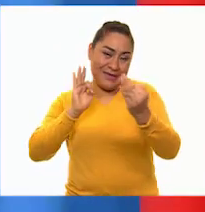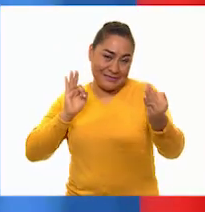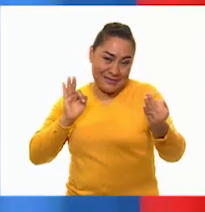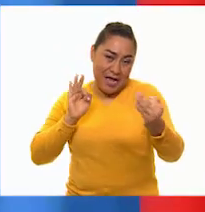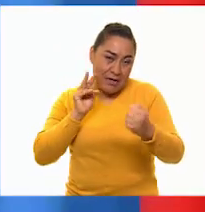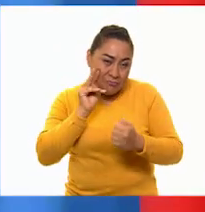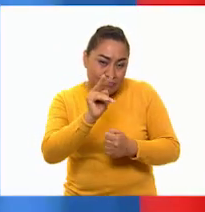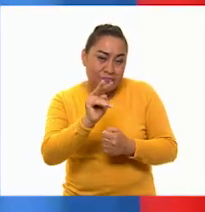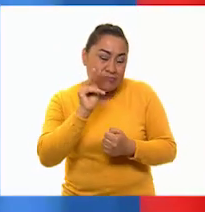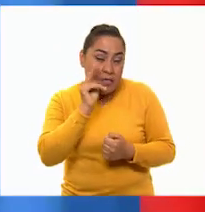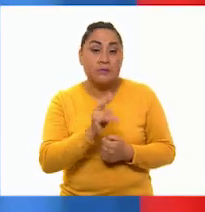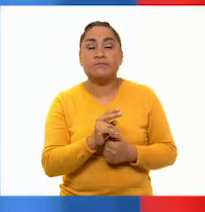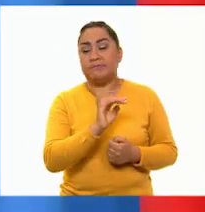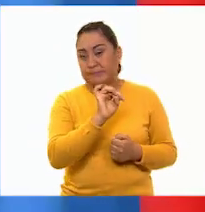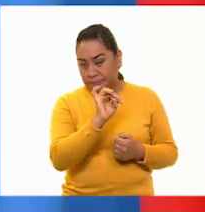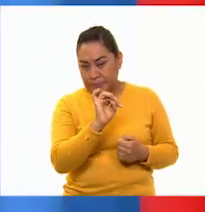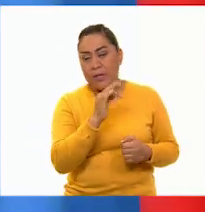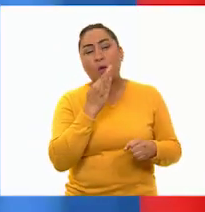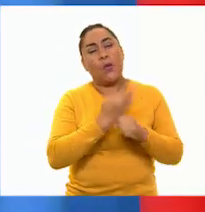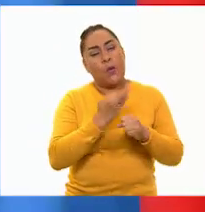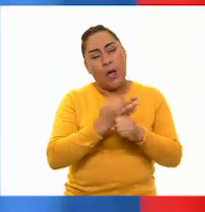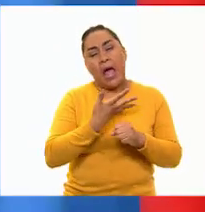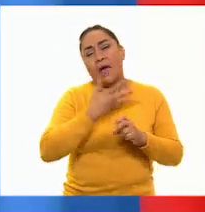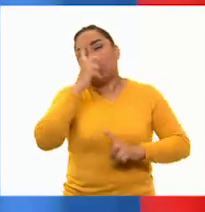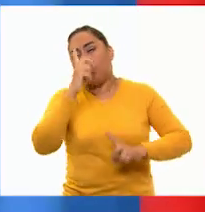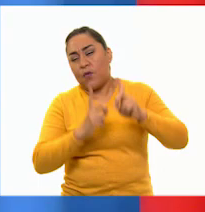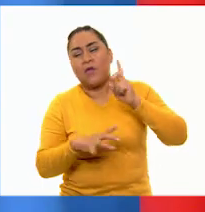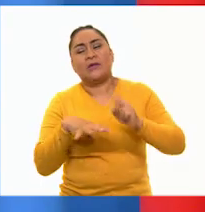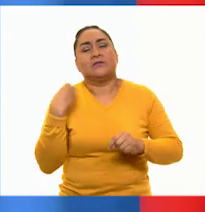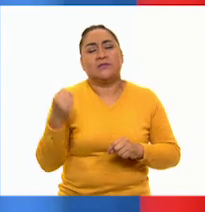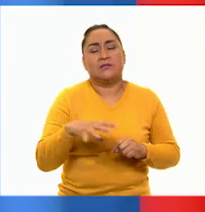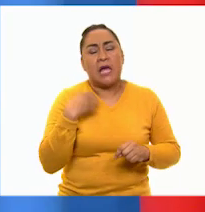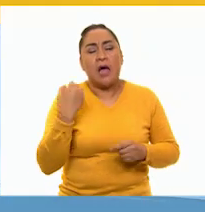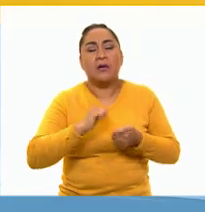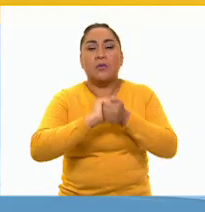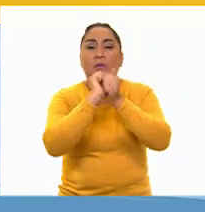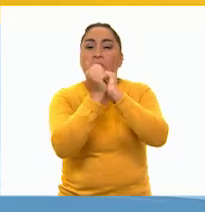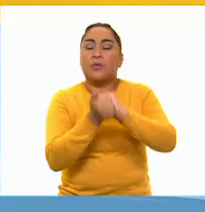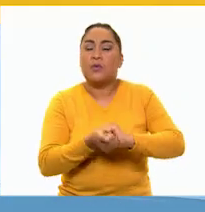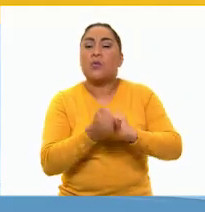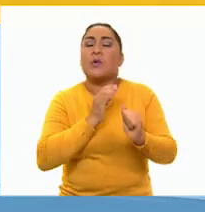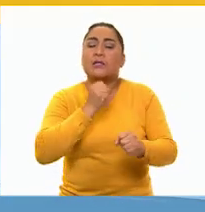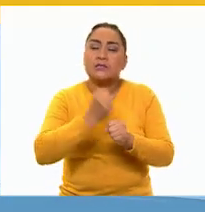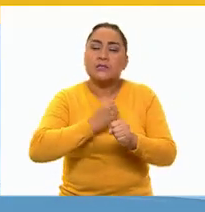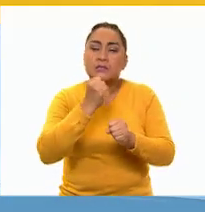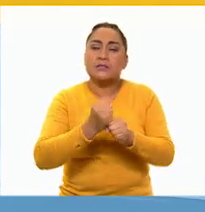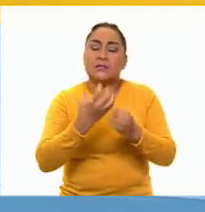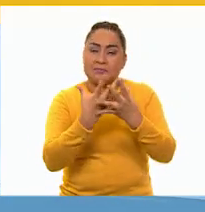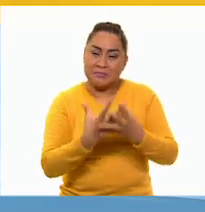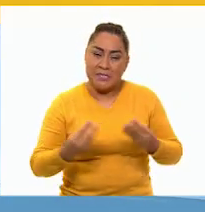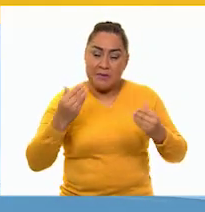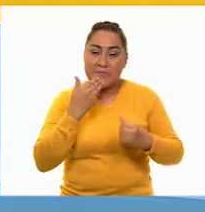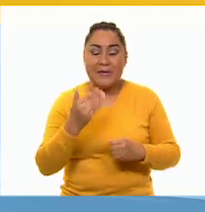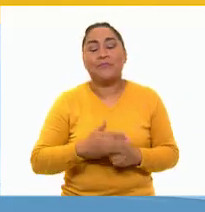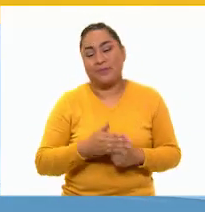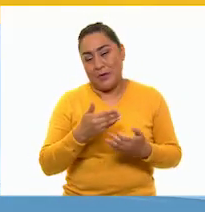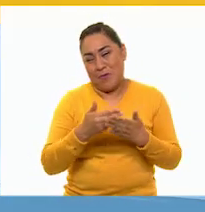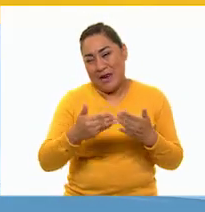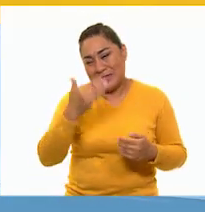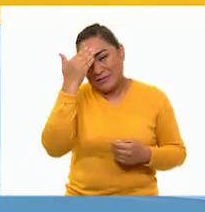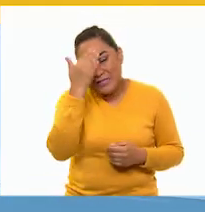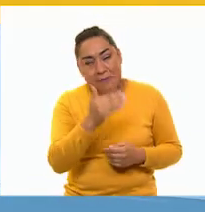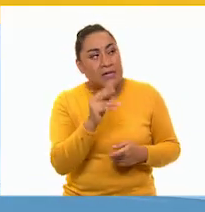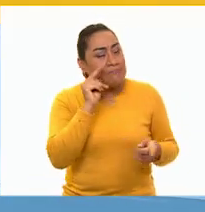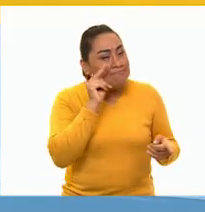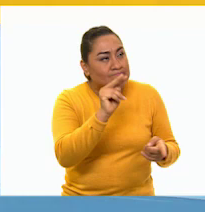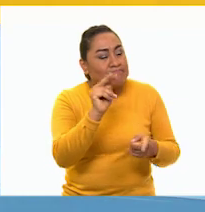Con cada desafío he tenido dudas que se han resuelto, pues, con la práctica. También debido a las diferentes situaciones que hemos tratado y